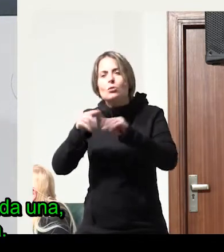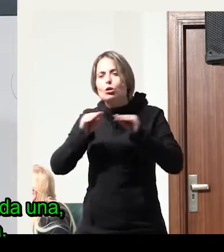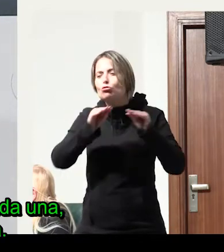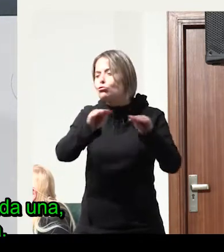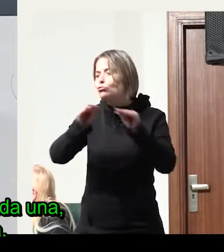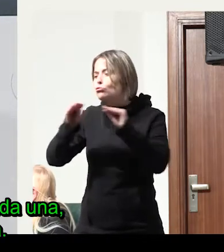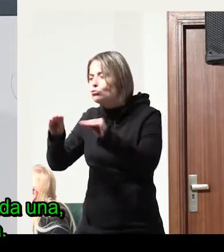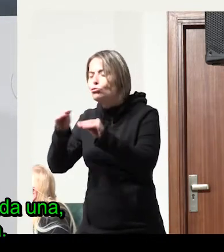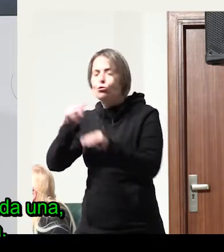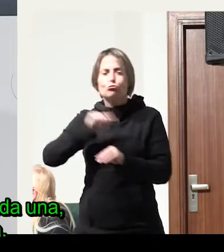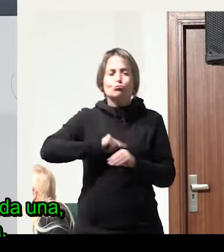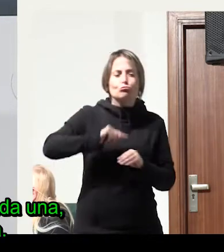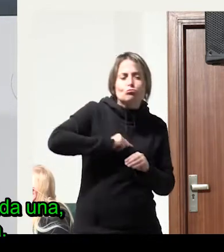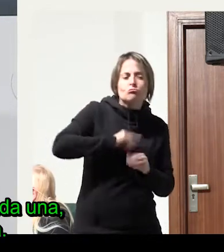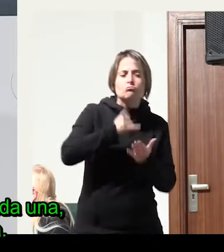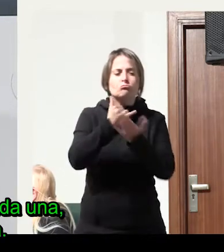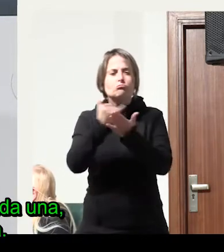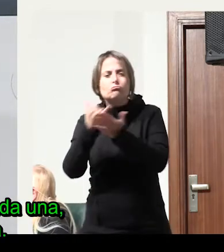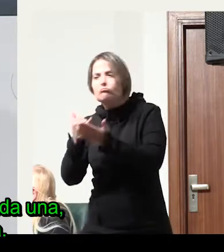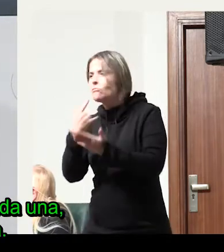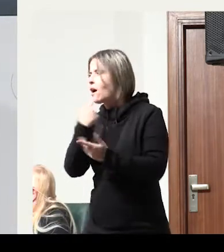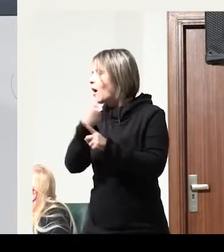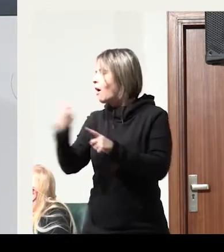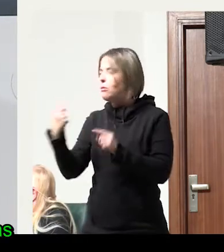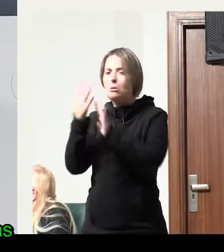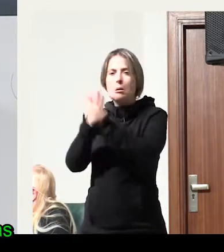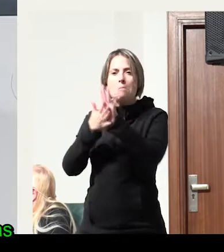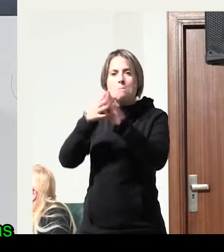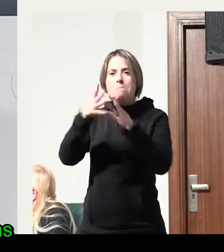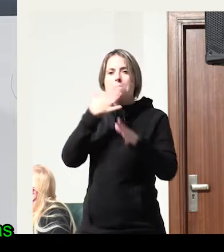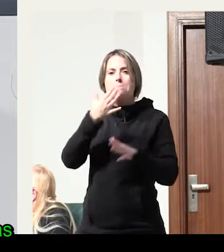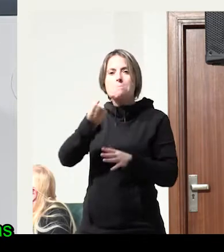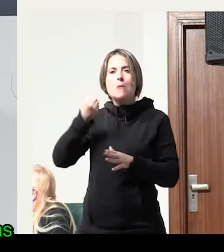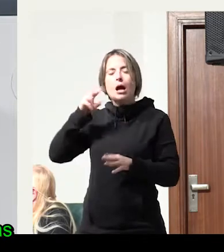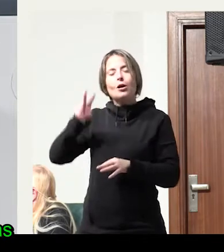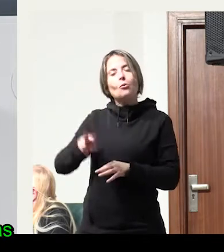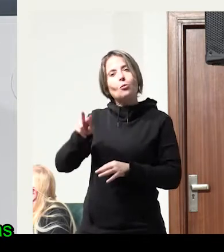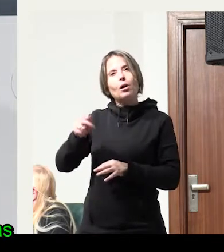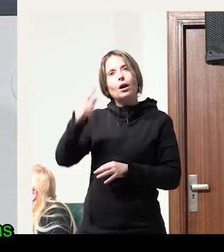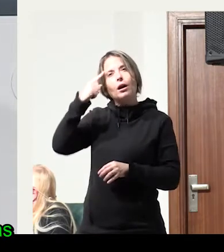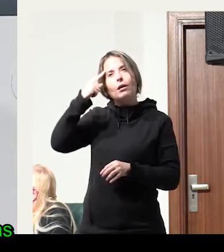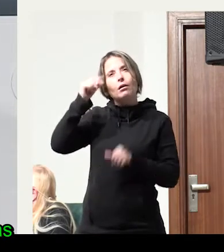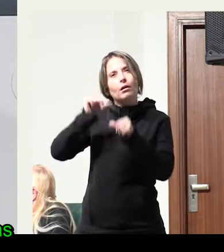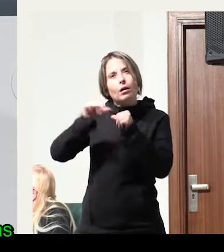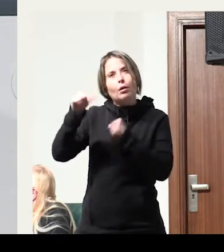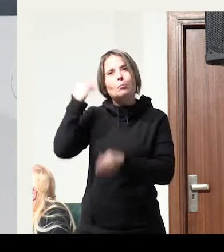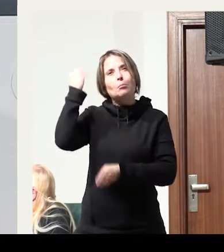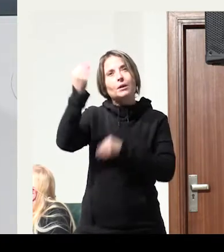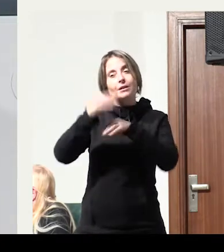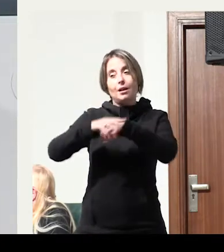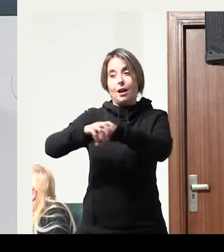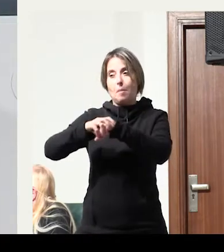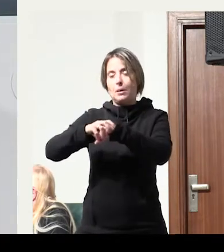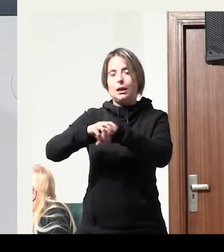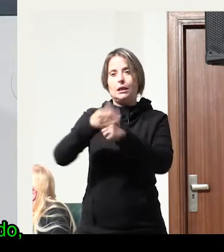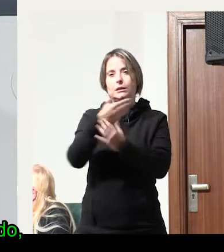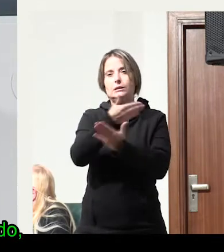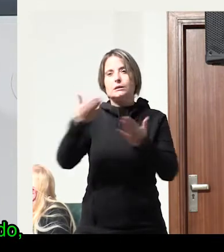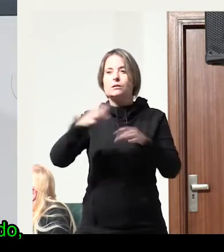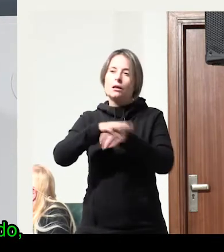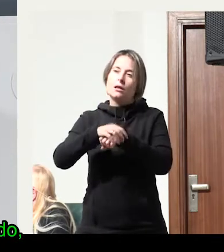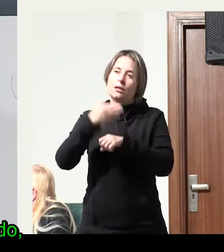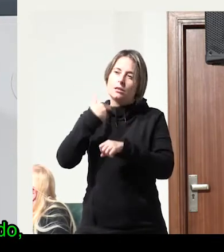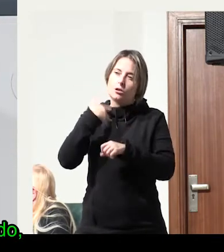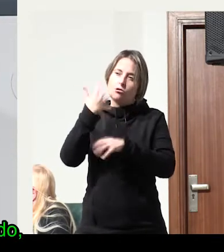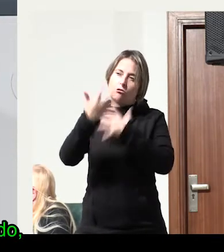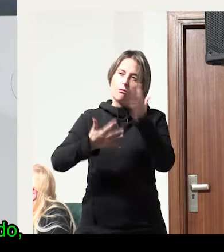en qué momento estábamos, cada una no habíamos hablado nunca, ¿no? Y me puse a pensar con mis amigas más cercanas, si yo hablaba de esto, y